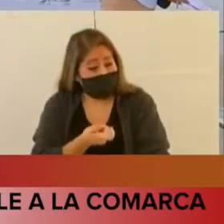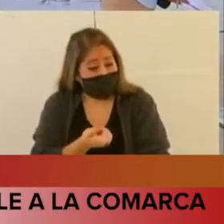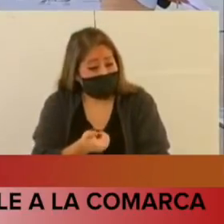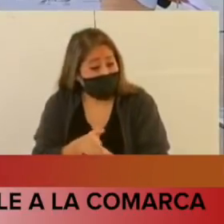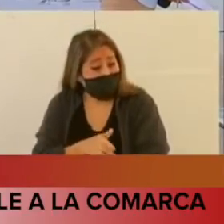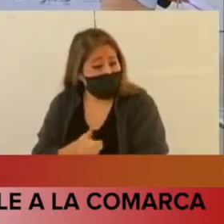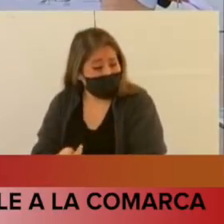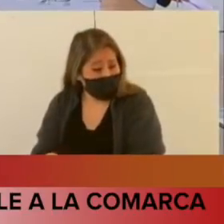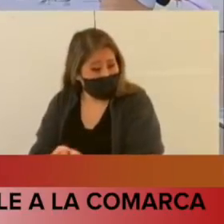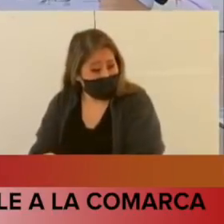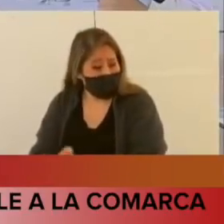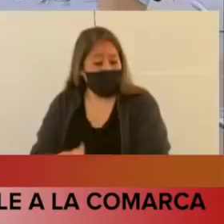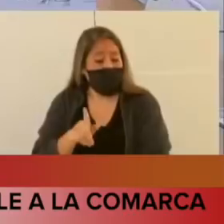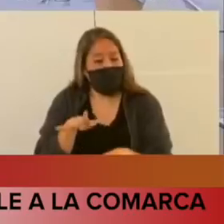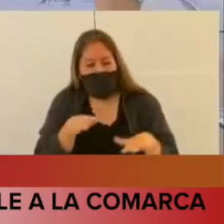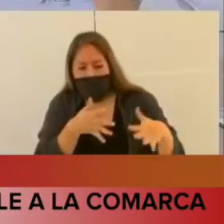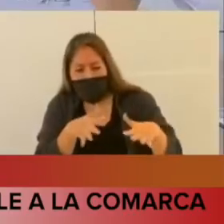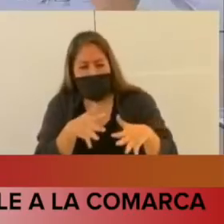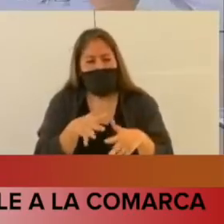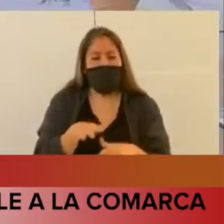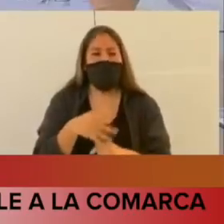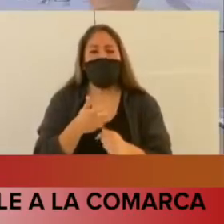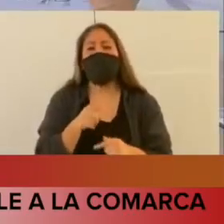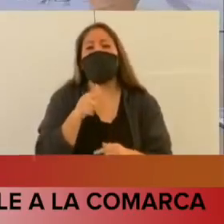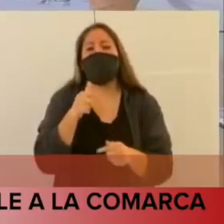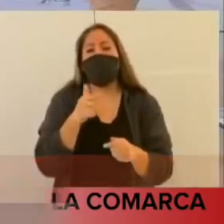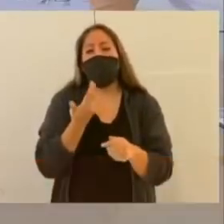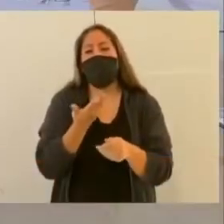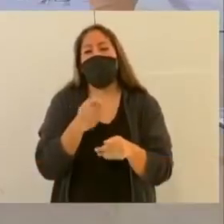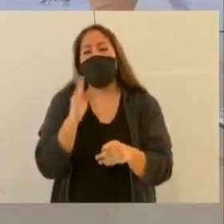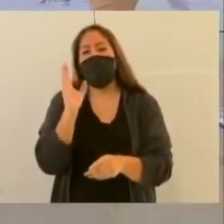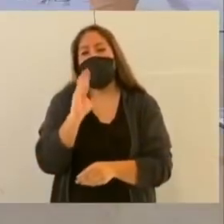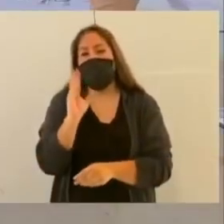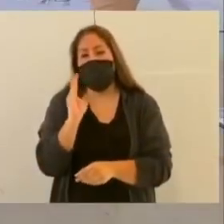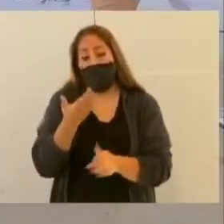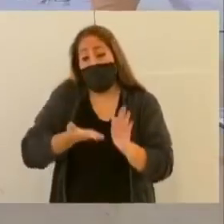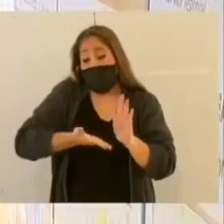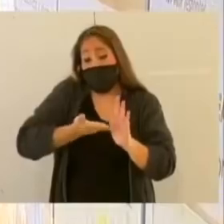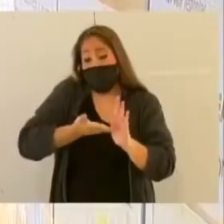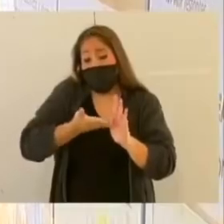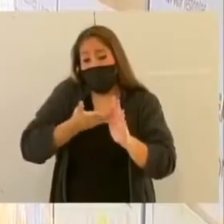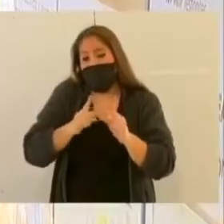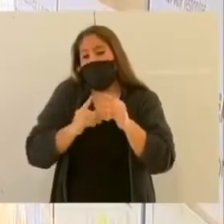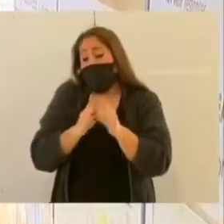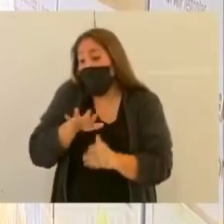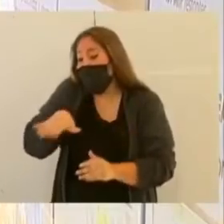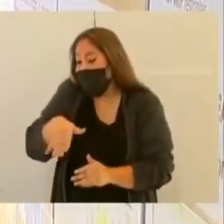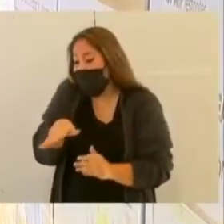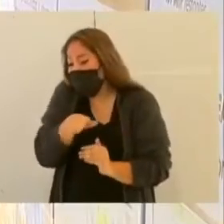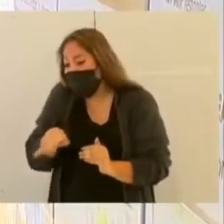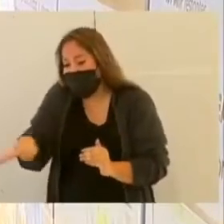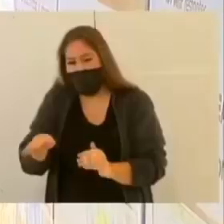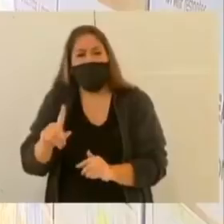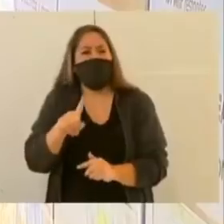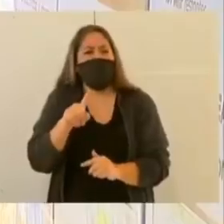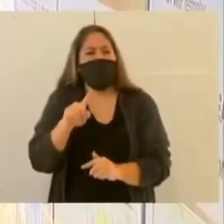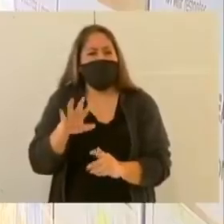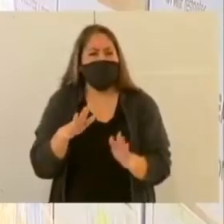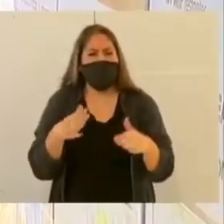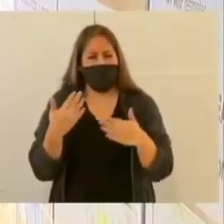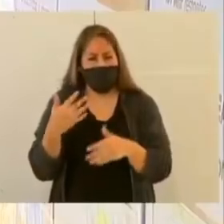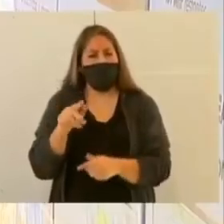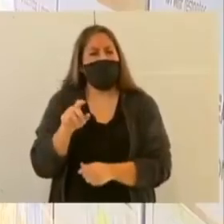Este presupuesto estimado es exclusivamente para infraestructura. Recordemos que el 26